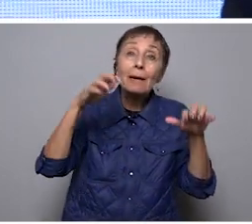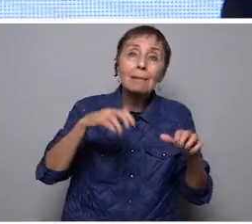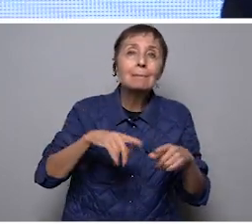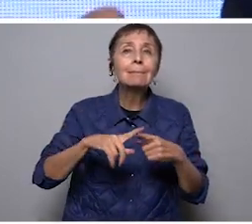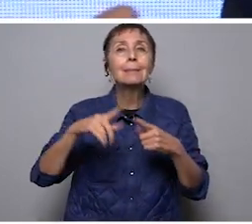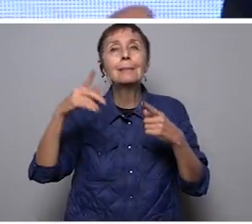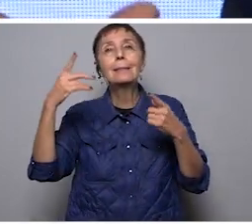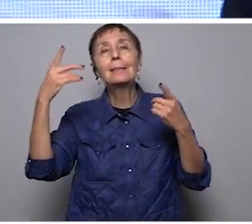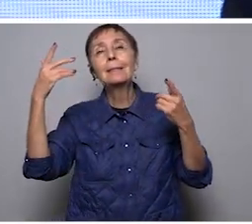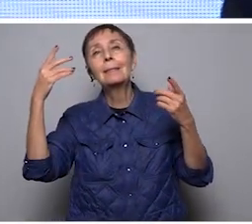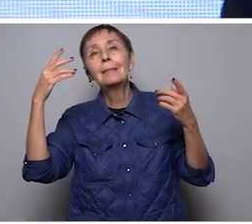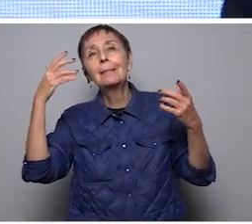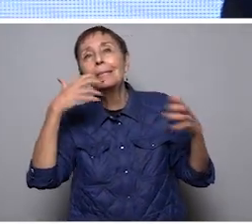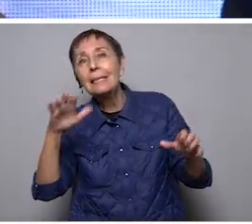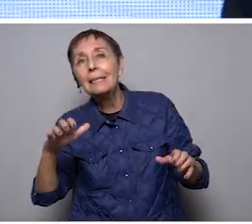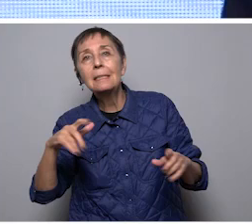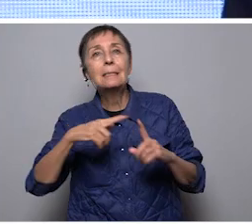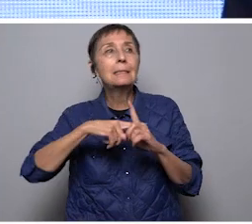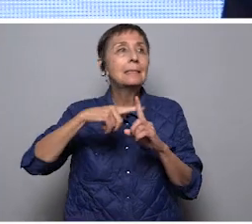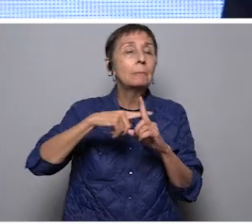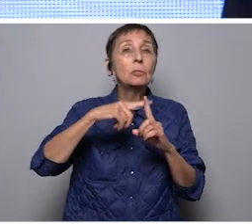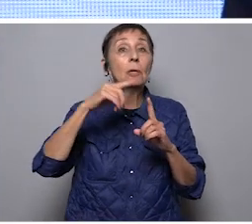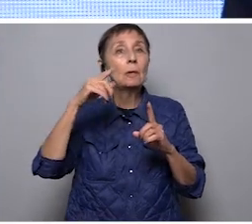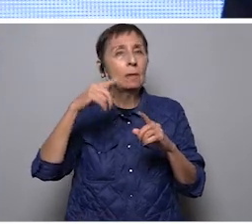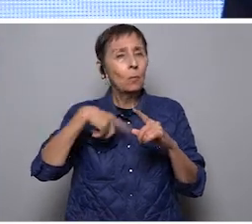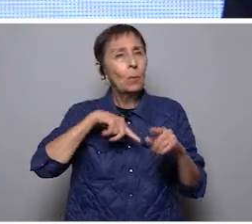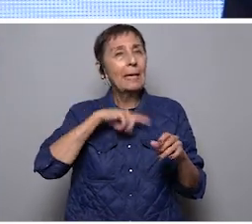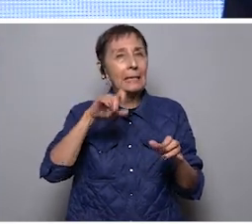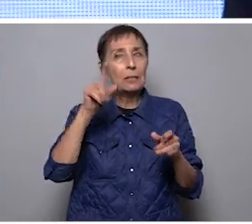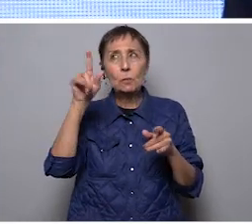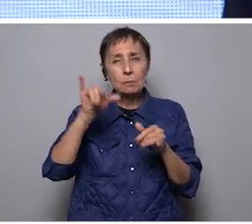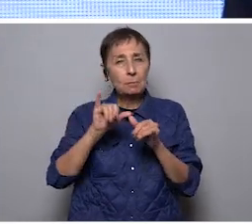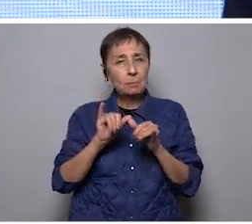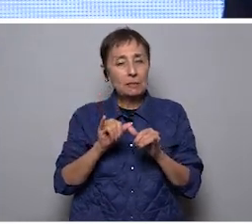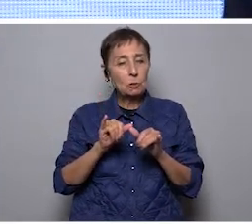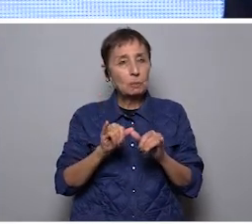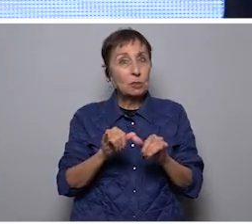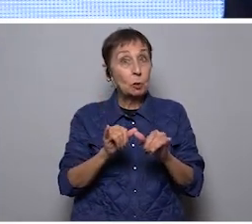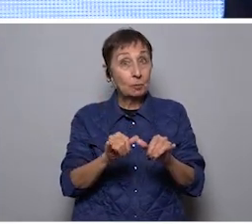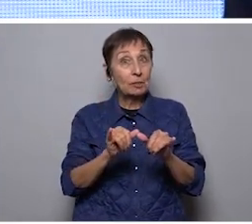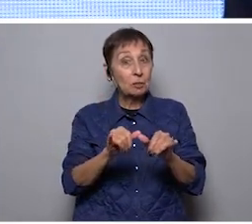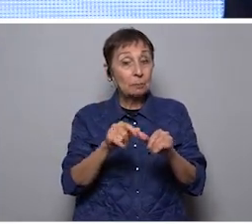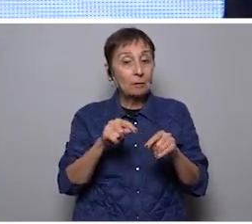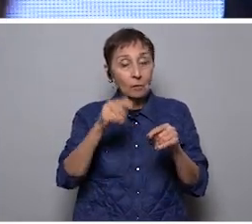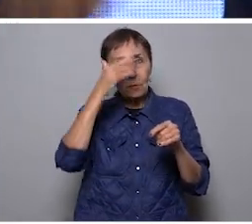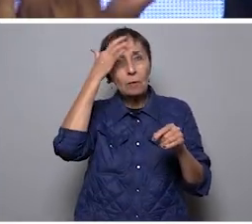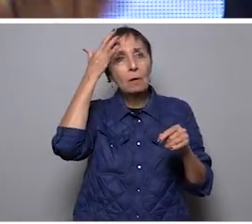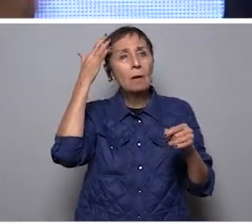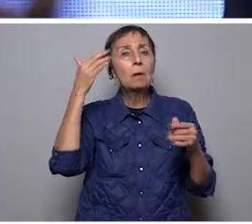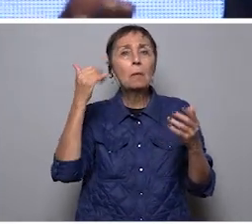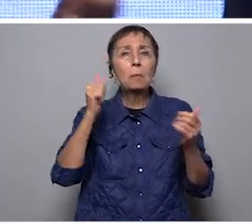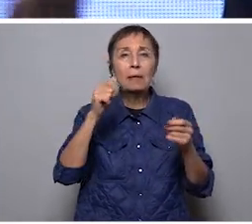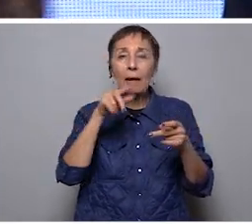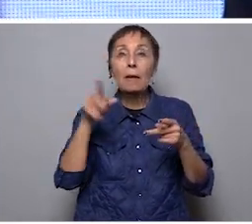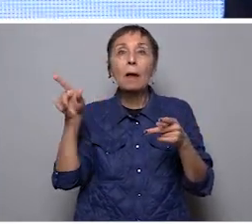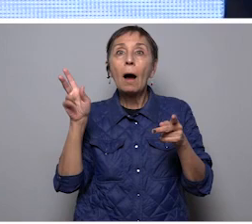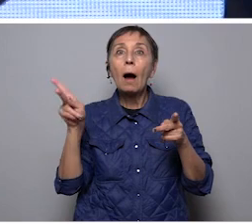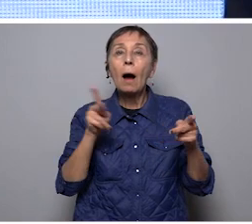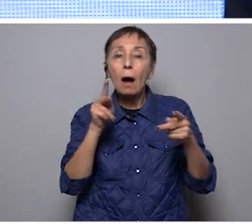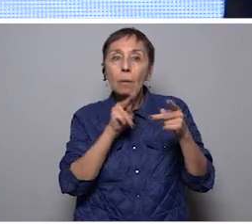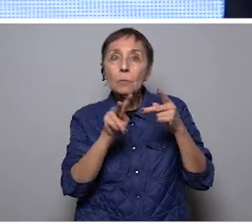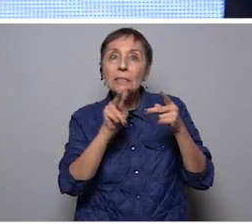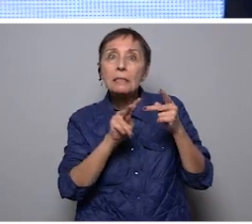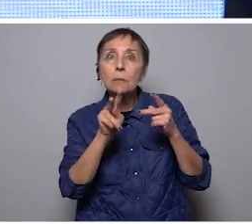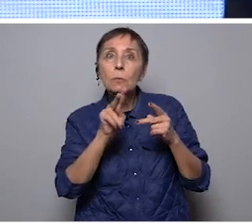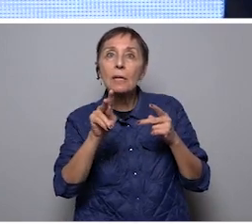mecanismos para medir esto podemos hacer más predecible la agricultura nosotros lo sabemos pero cómo